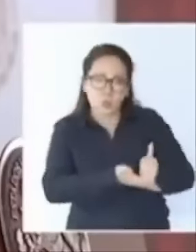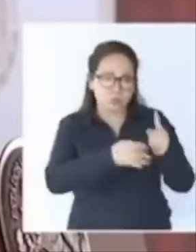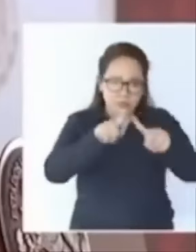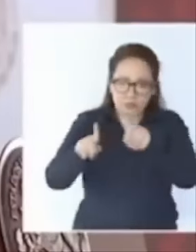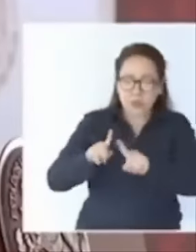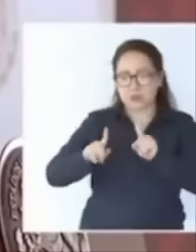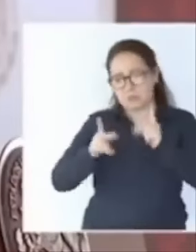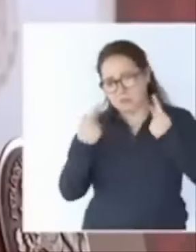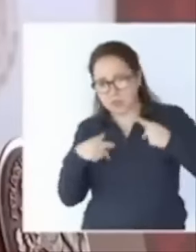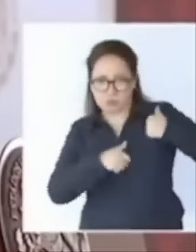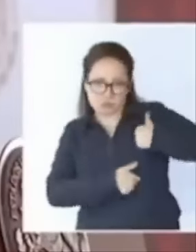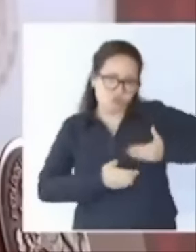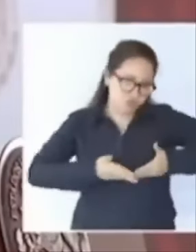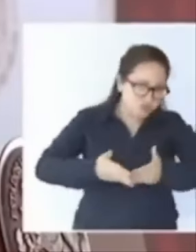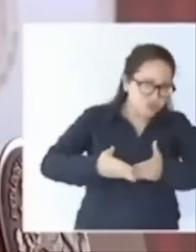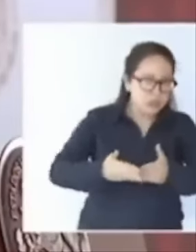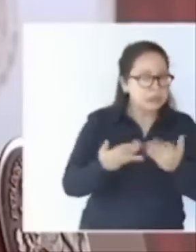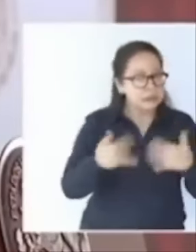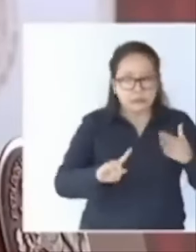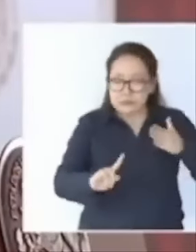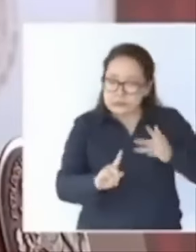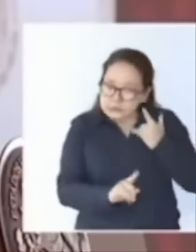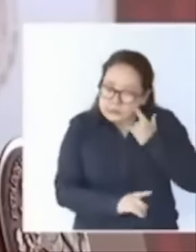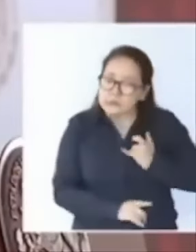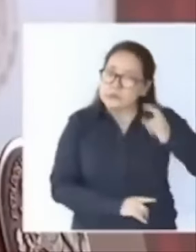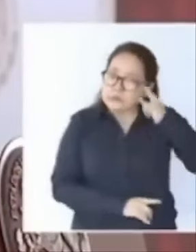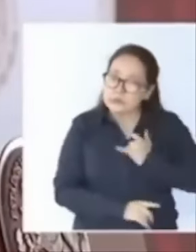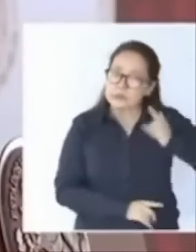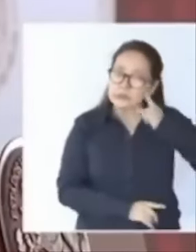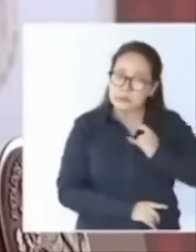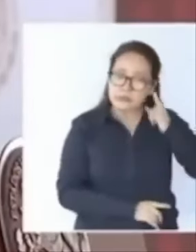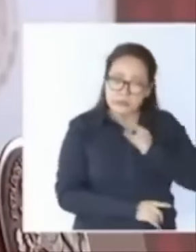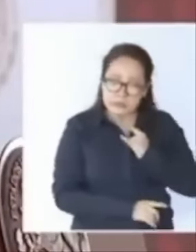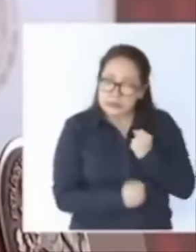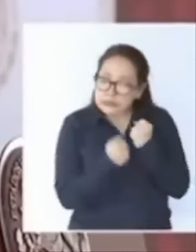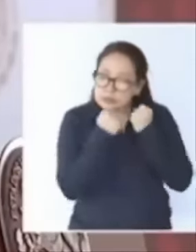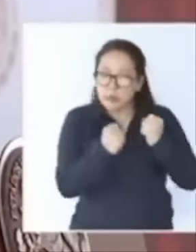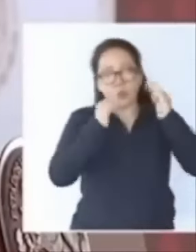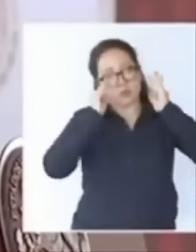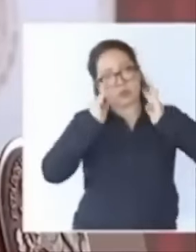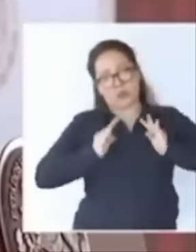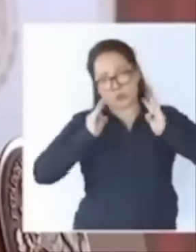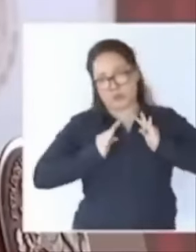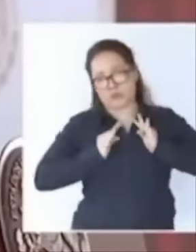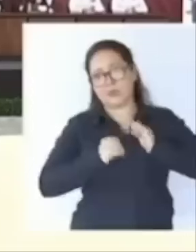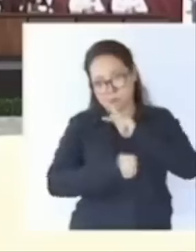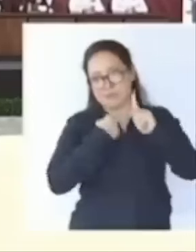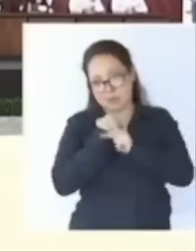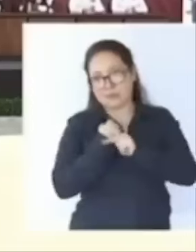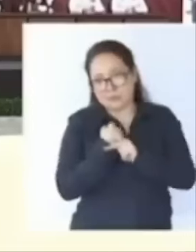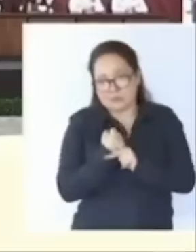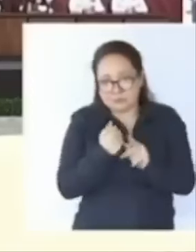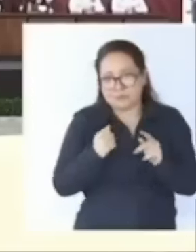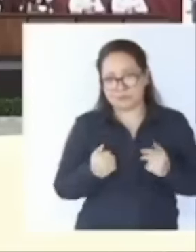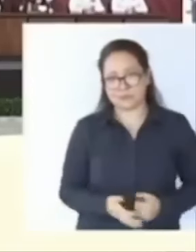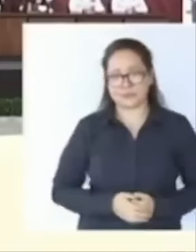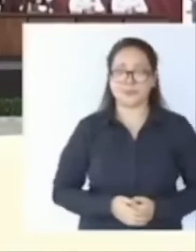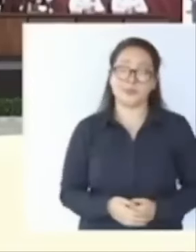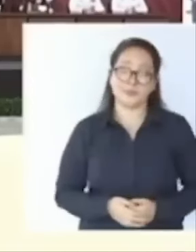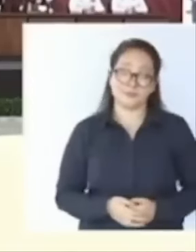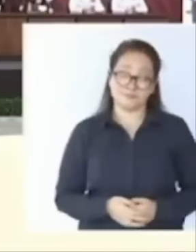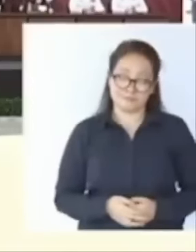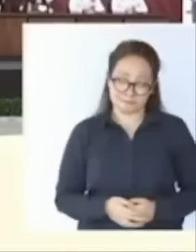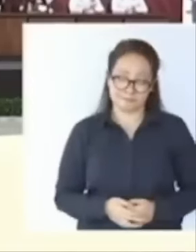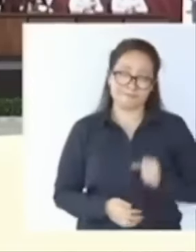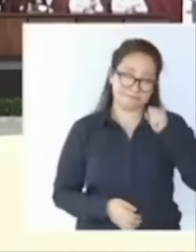soldados de México en esta importante tarea de garantizar la seguridad en nuestro país. por